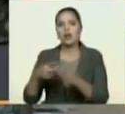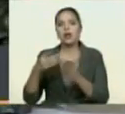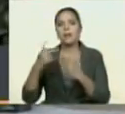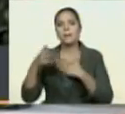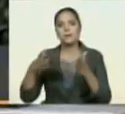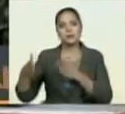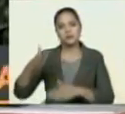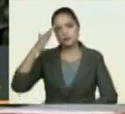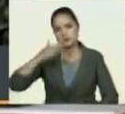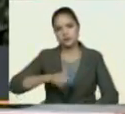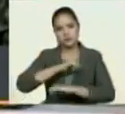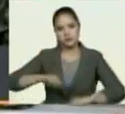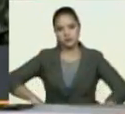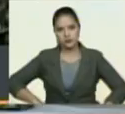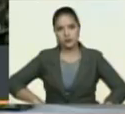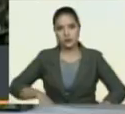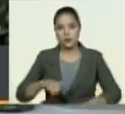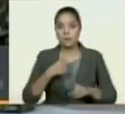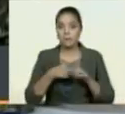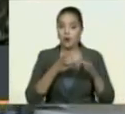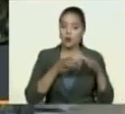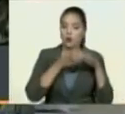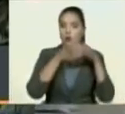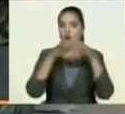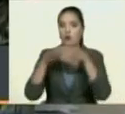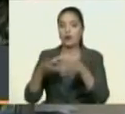Operacional de nuestra Fuerza Armada Nacional Bolivariana